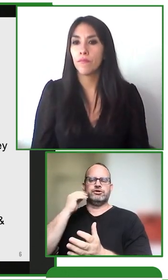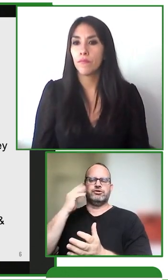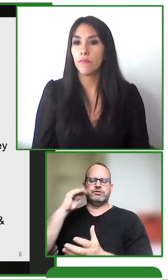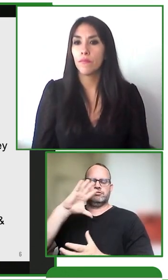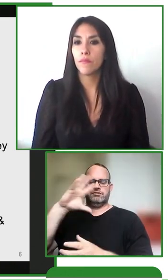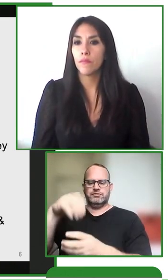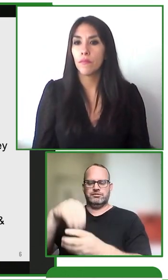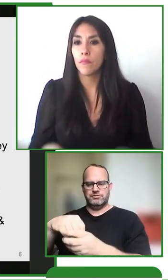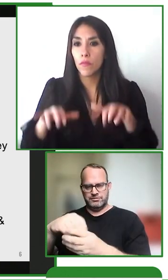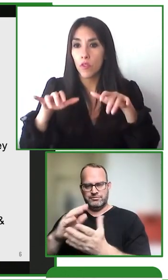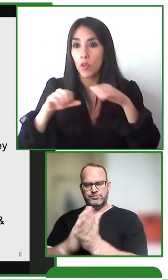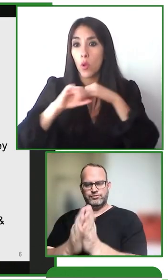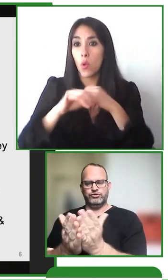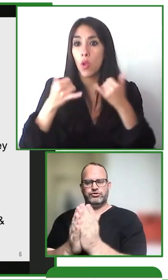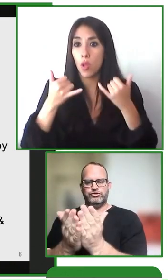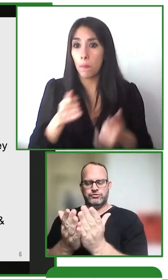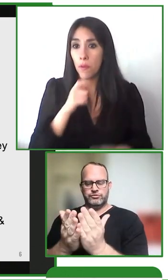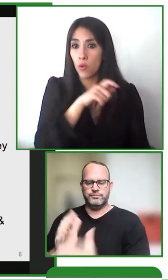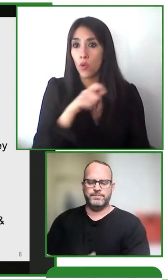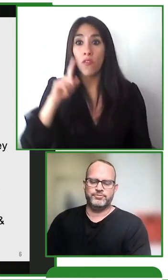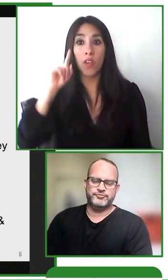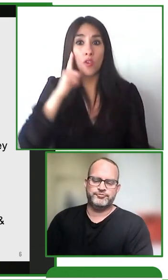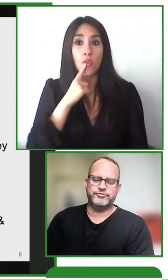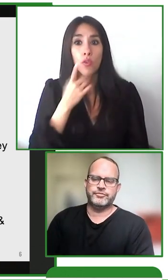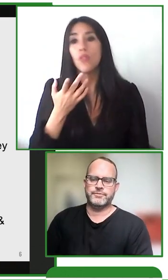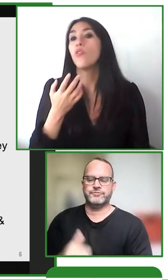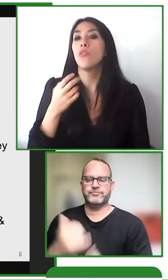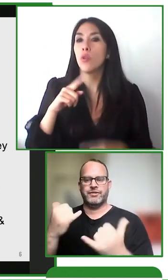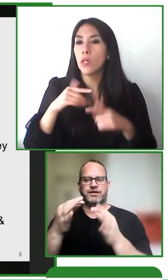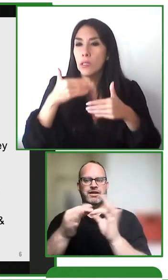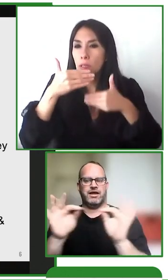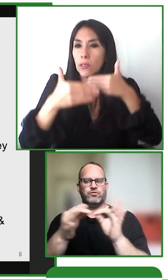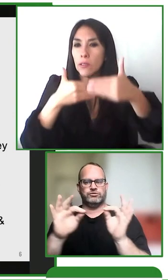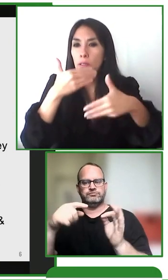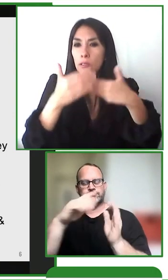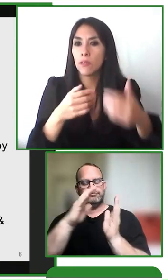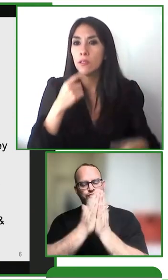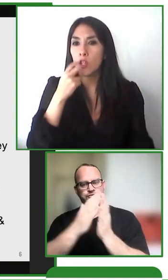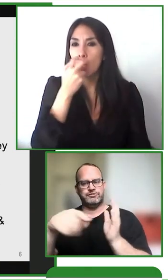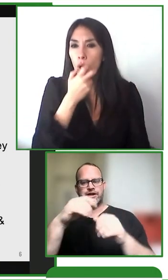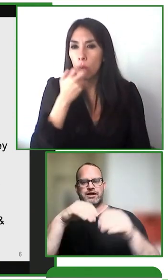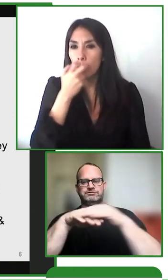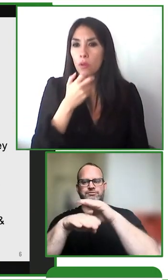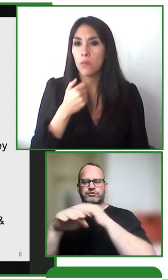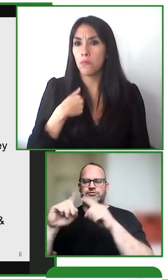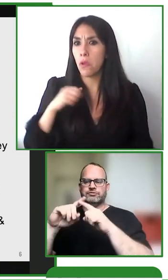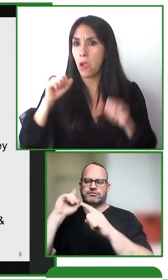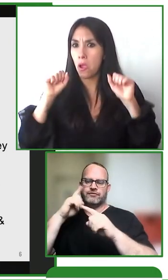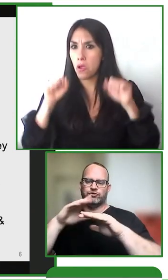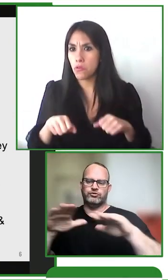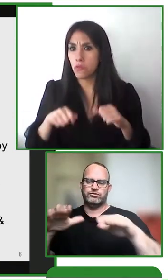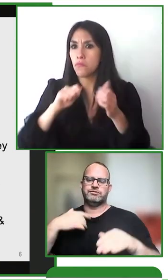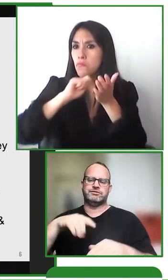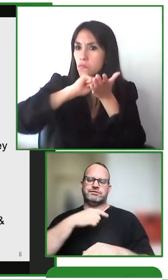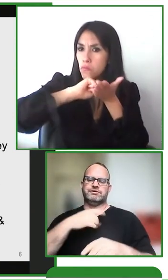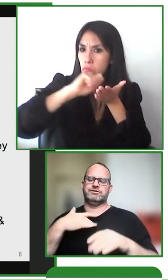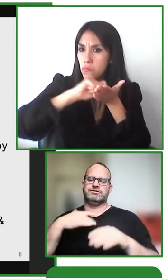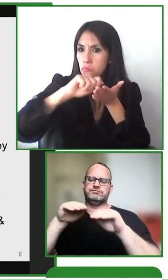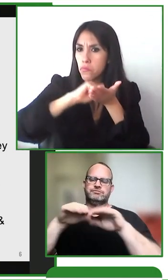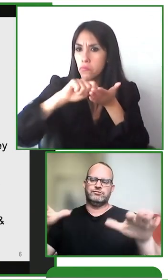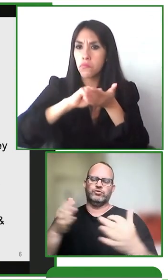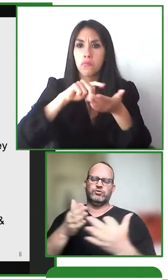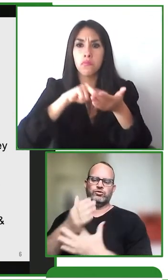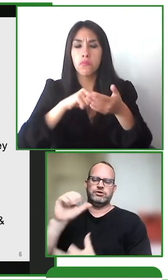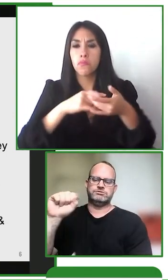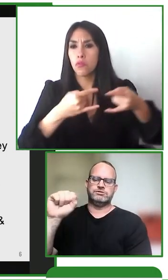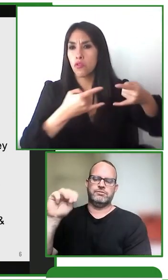están dando el paso y se dan cuenta que pueden ser creadores, ilustradores y partícipes en la